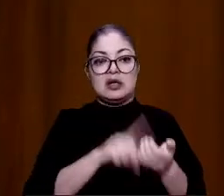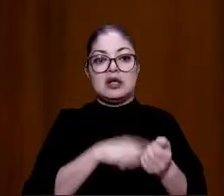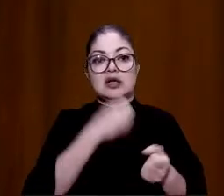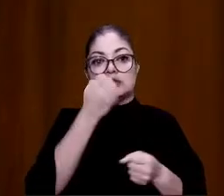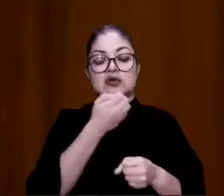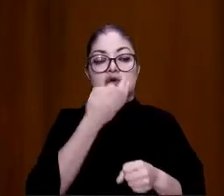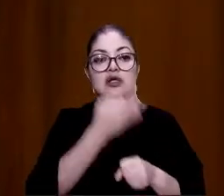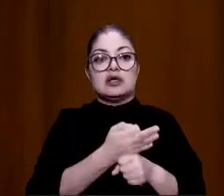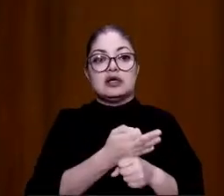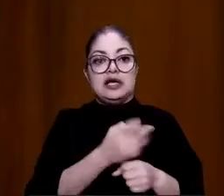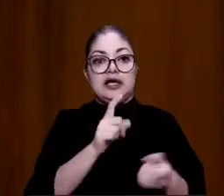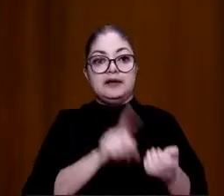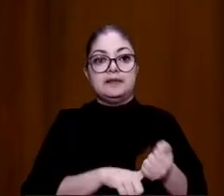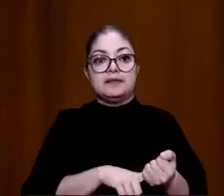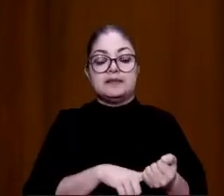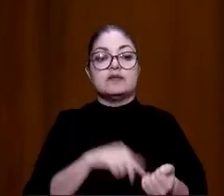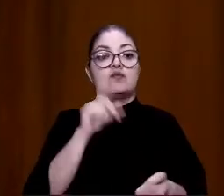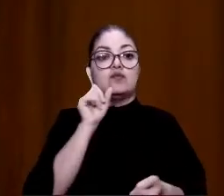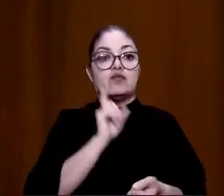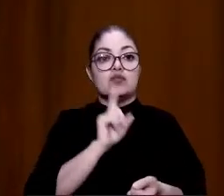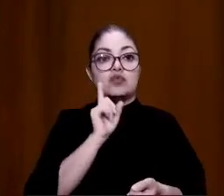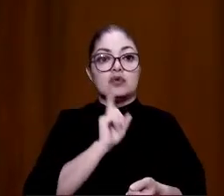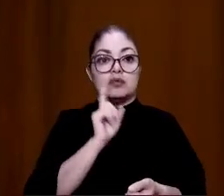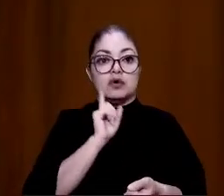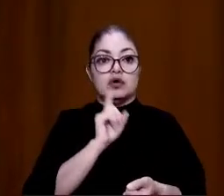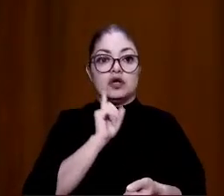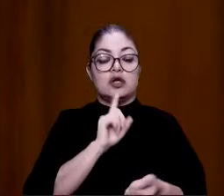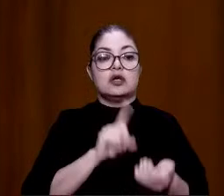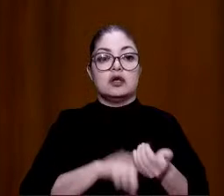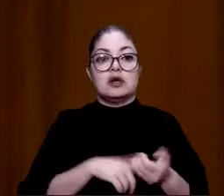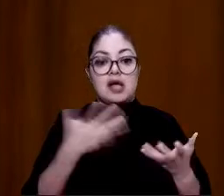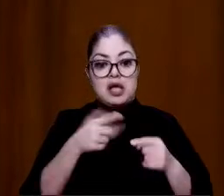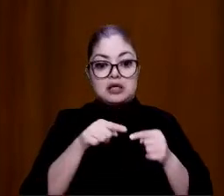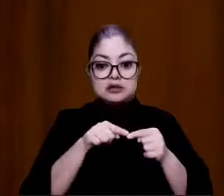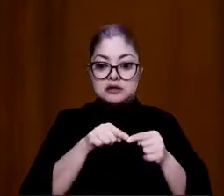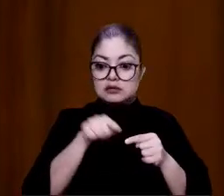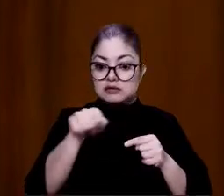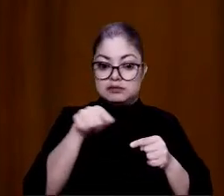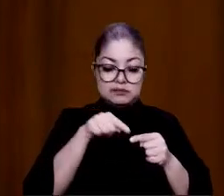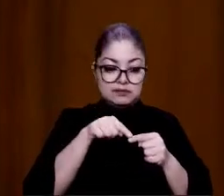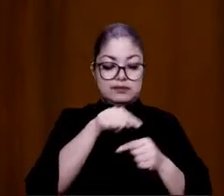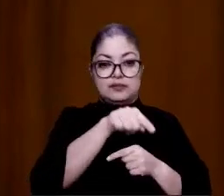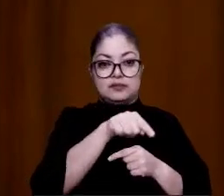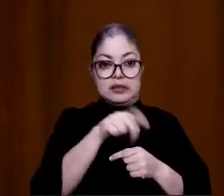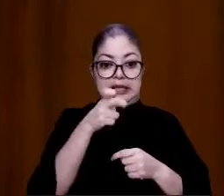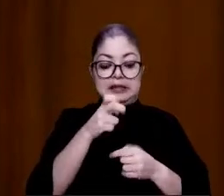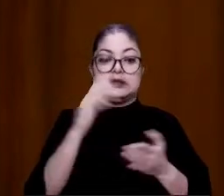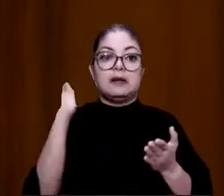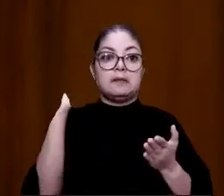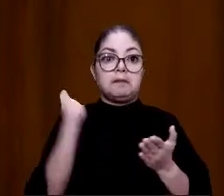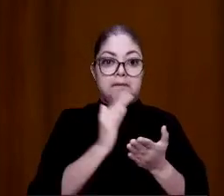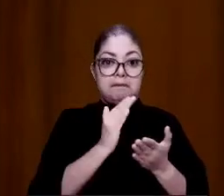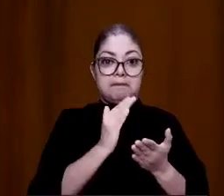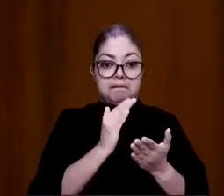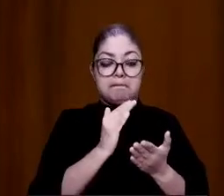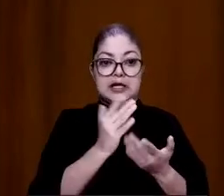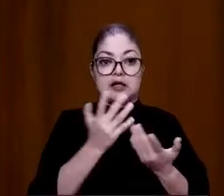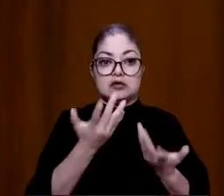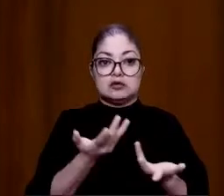y en su gran mayoría mujeres, hagan un traslado punto a punto, lo cual reduce de manera